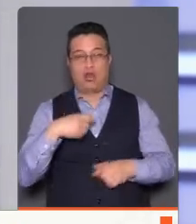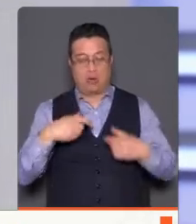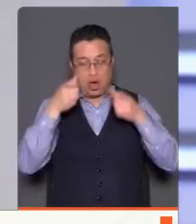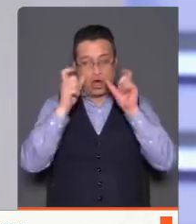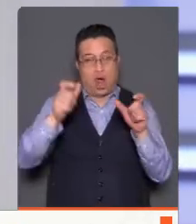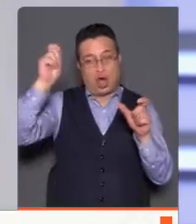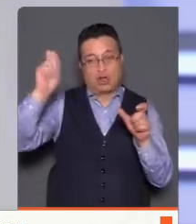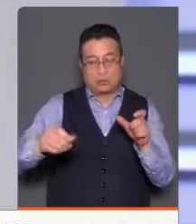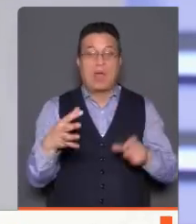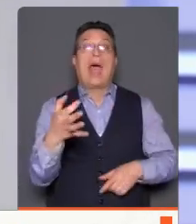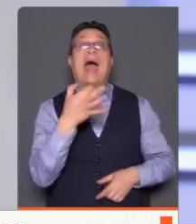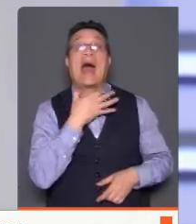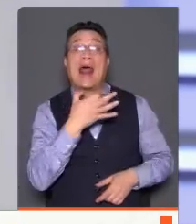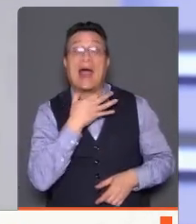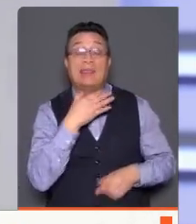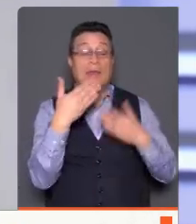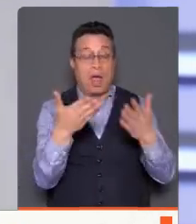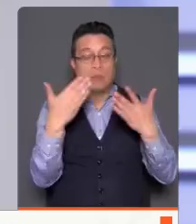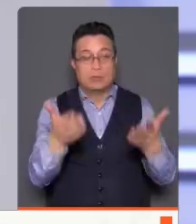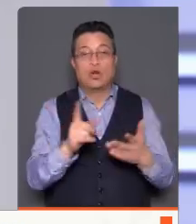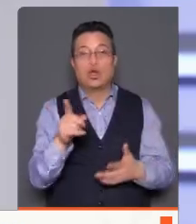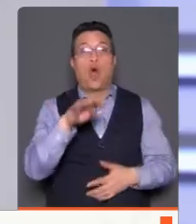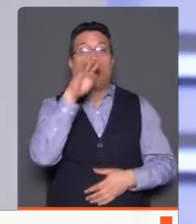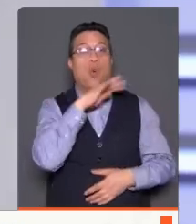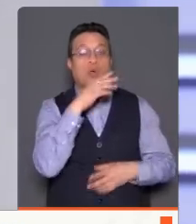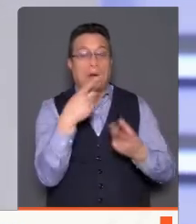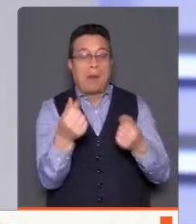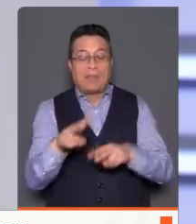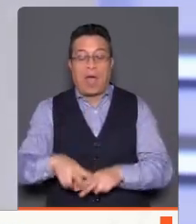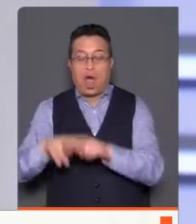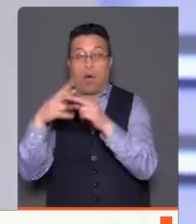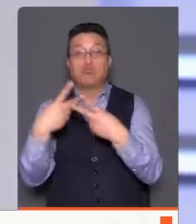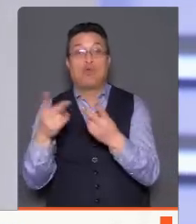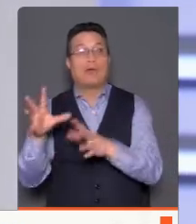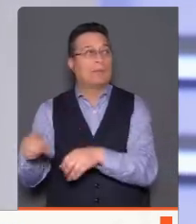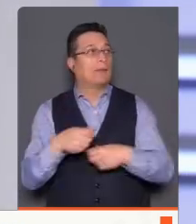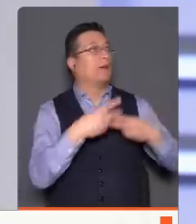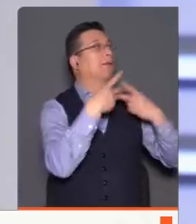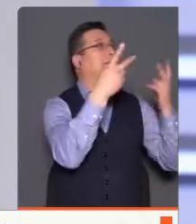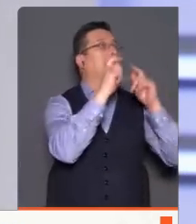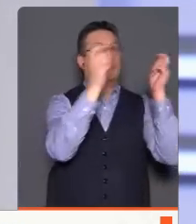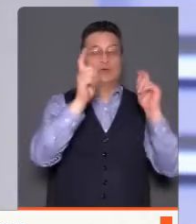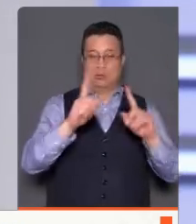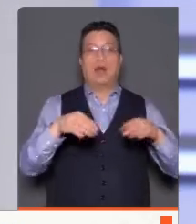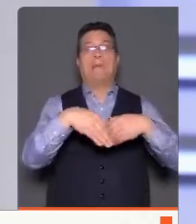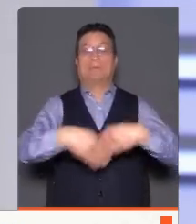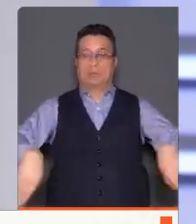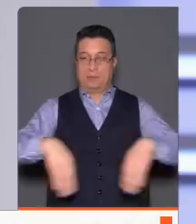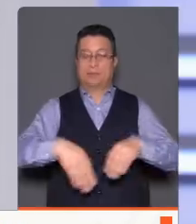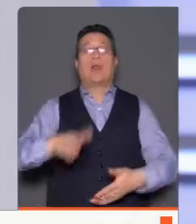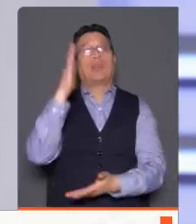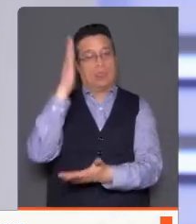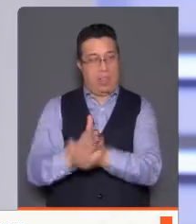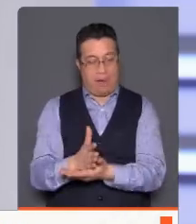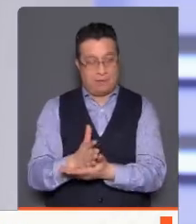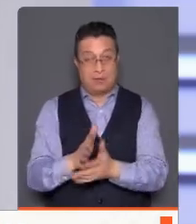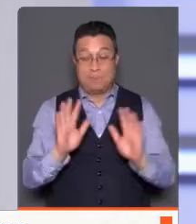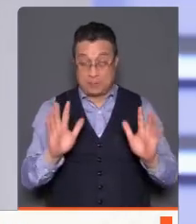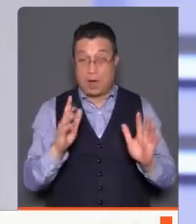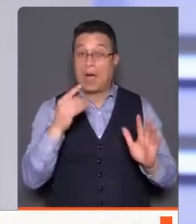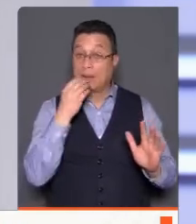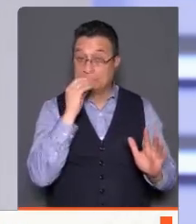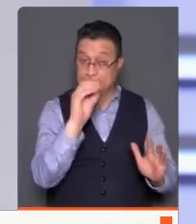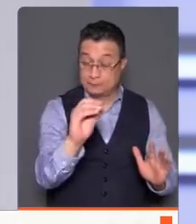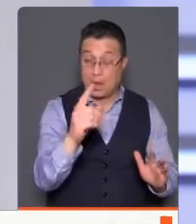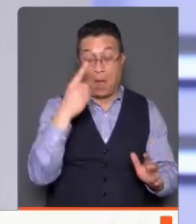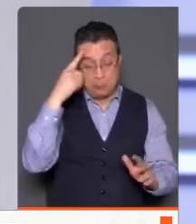para garantizar que no se usen recursos públicos y para garantizar el principio de prescindencia. Dicho eso, me parece muy